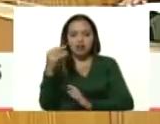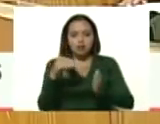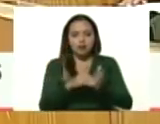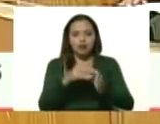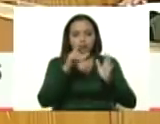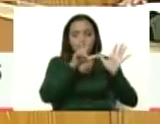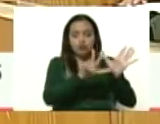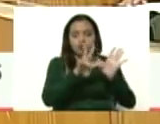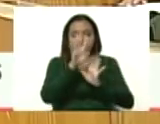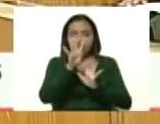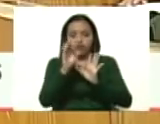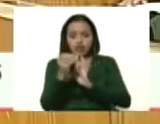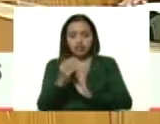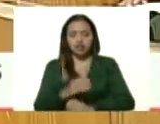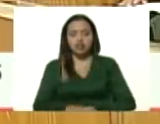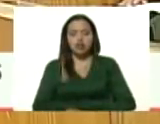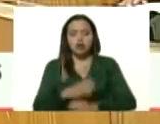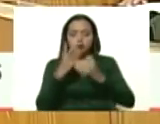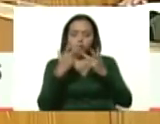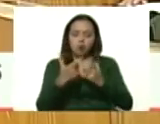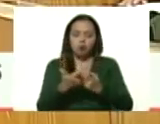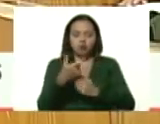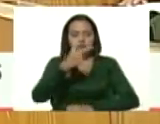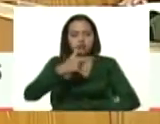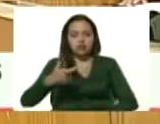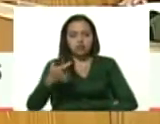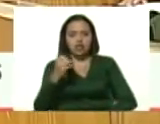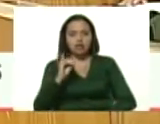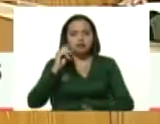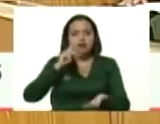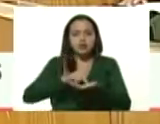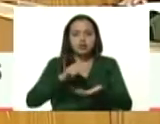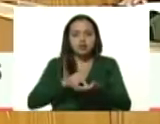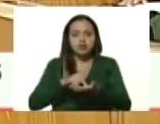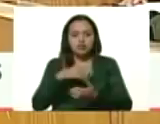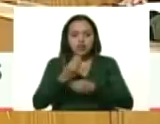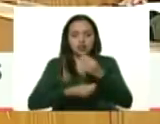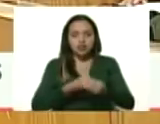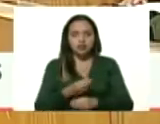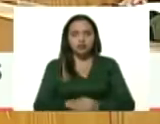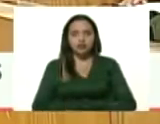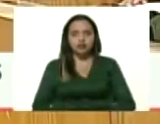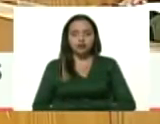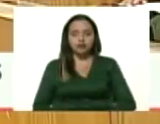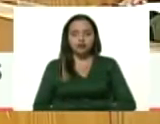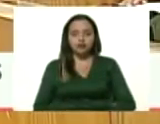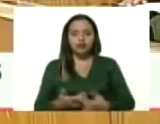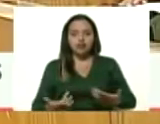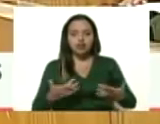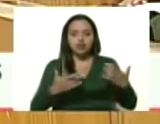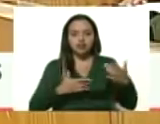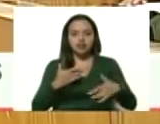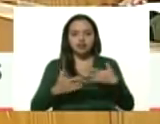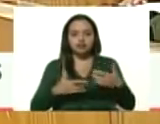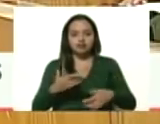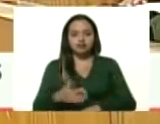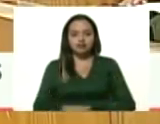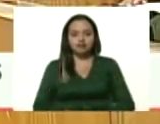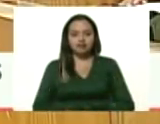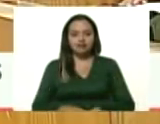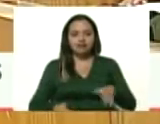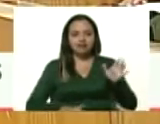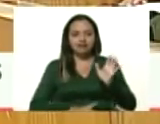63.890. ¿Cuántos integrantes la tienen, la componen, qué actividades